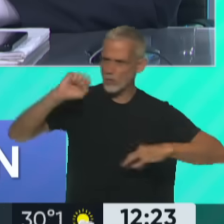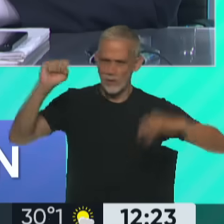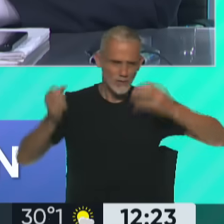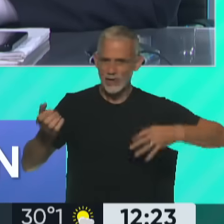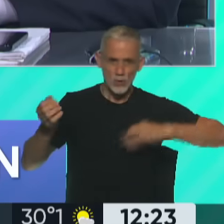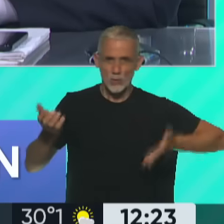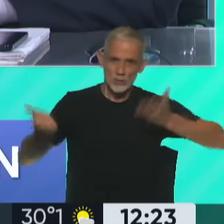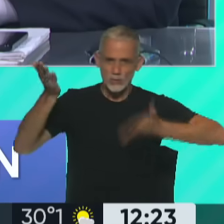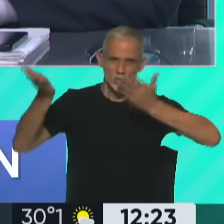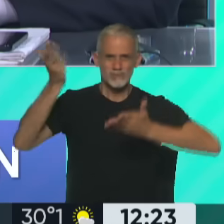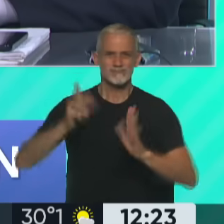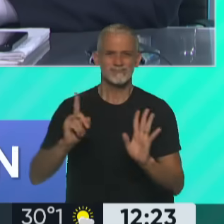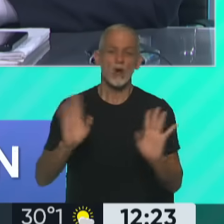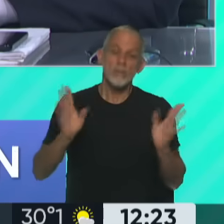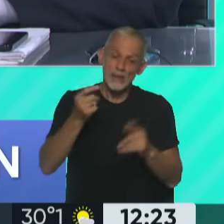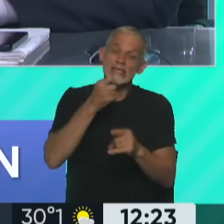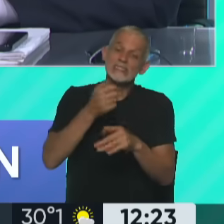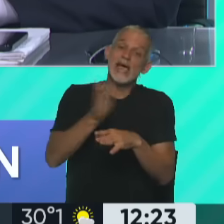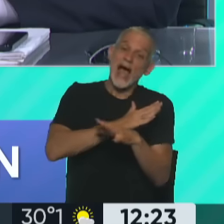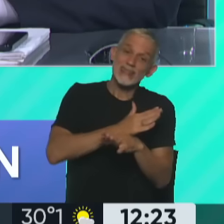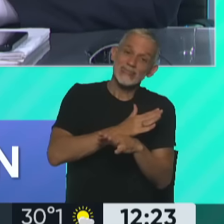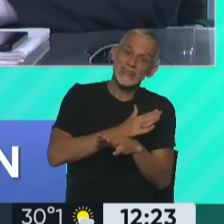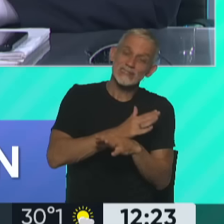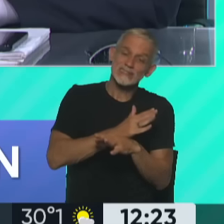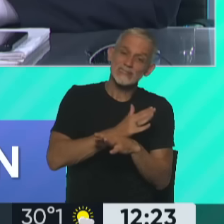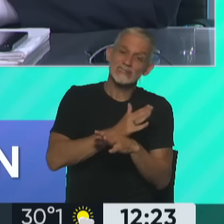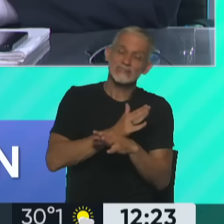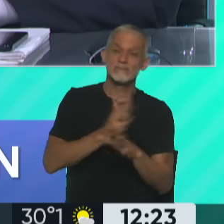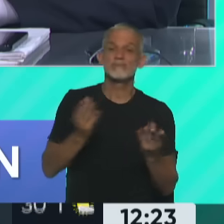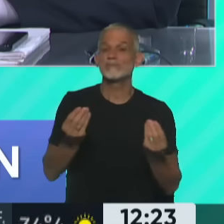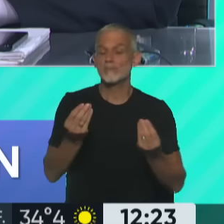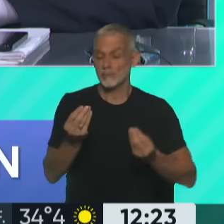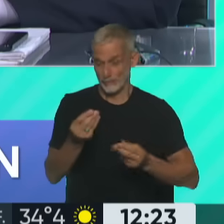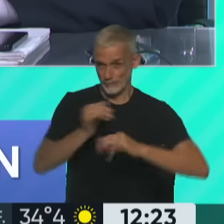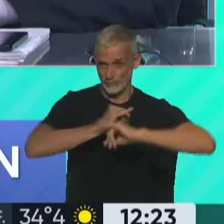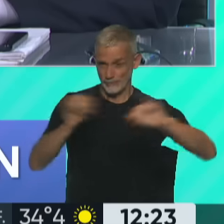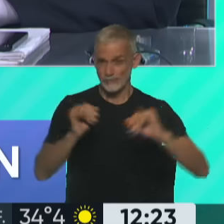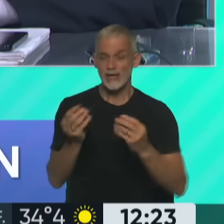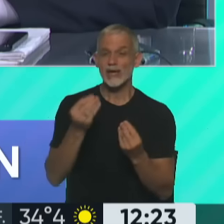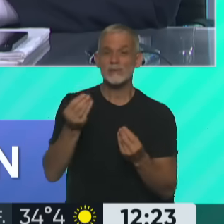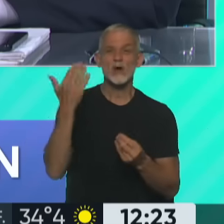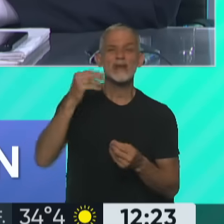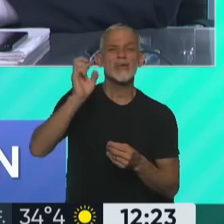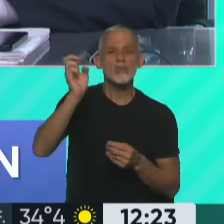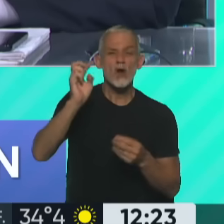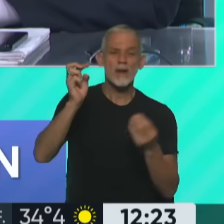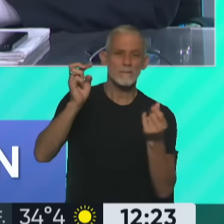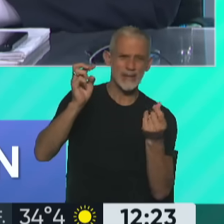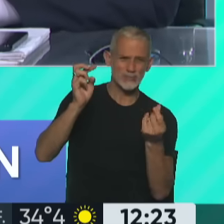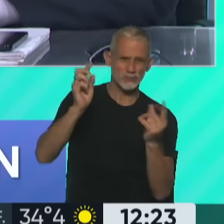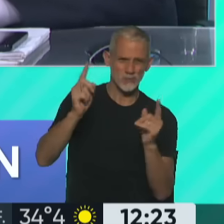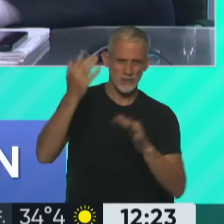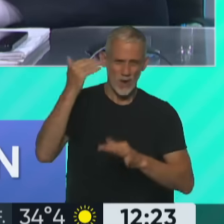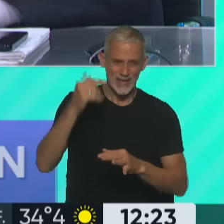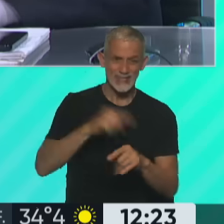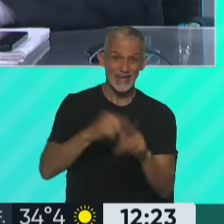podría lograr si previamente ocurre, y recordemos lo que pasó previo a la convertibilidad, previo al inicio de